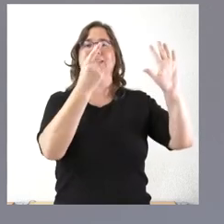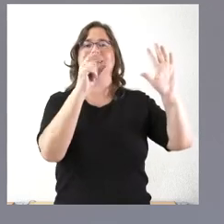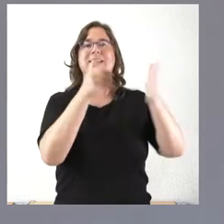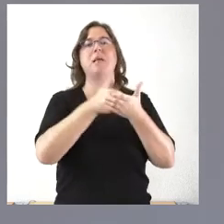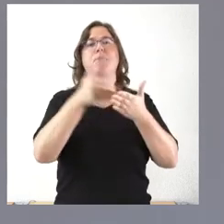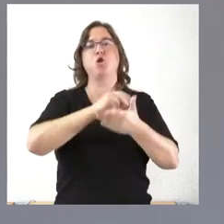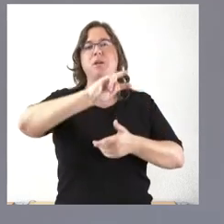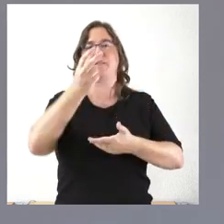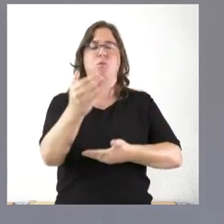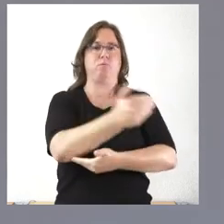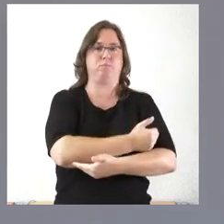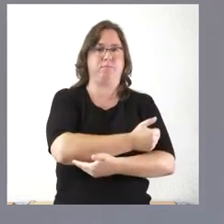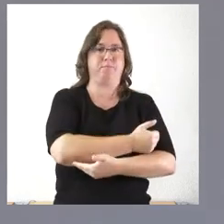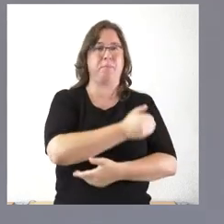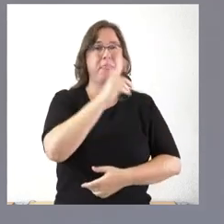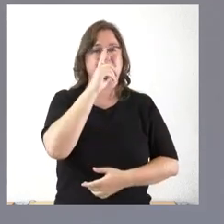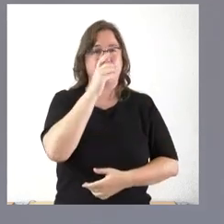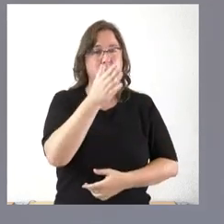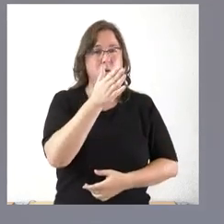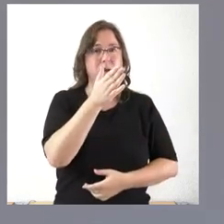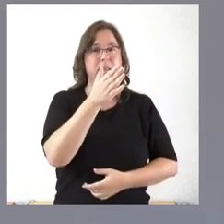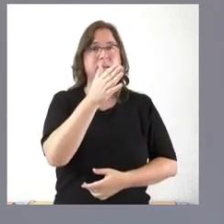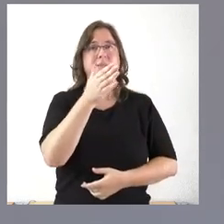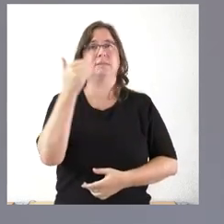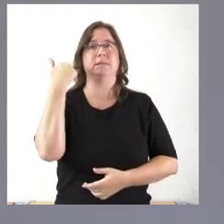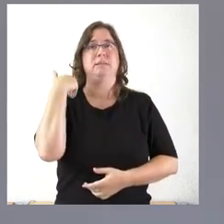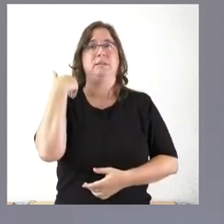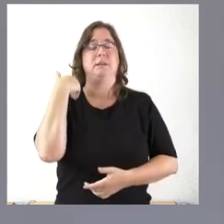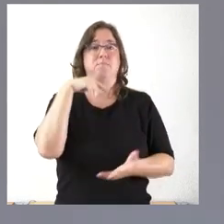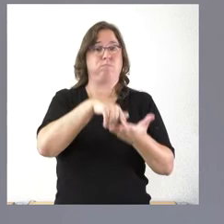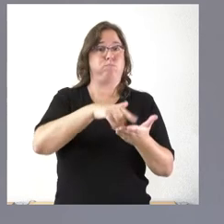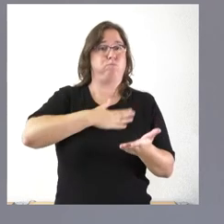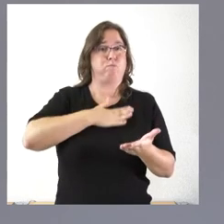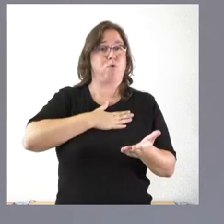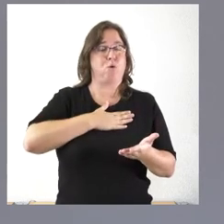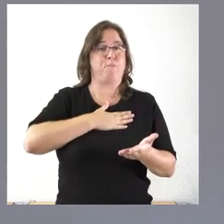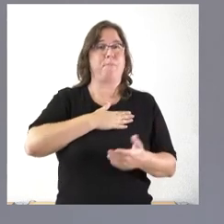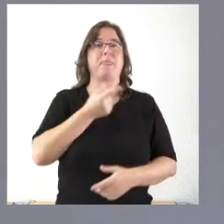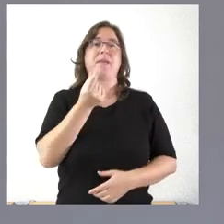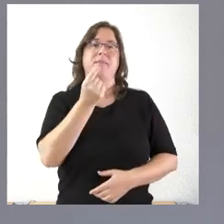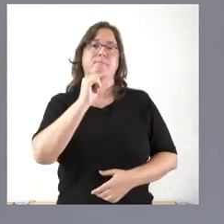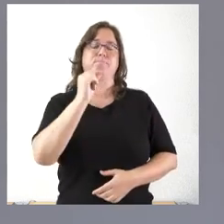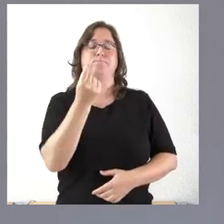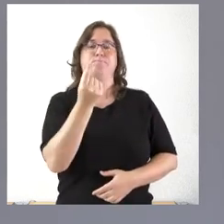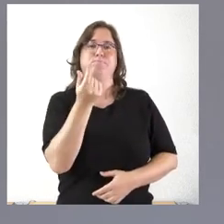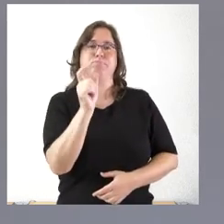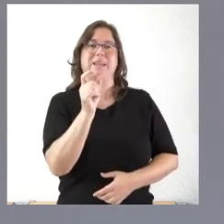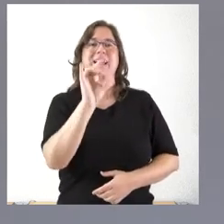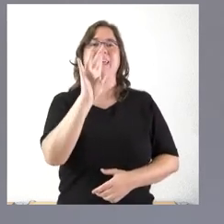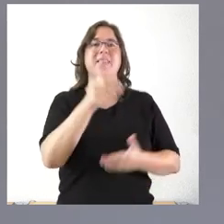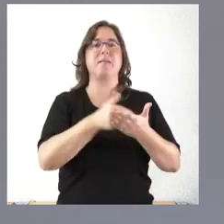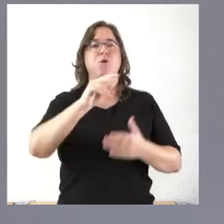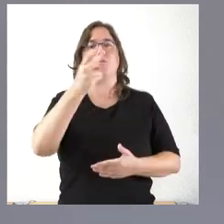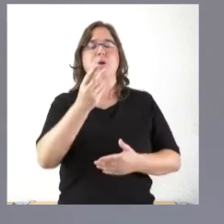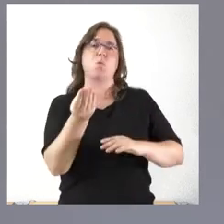euros. Recordarán que entre este tributo propio había una cantidad de 15 millones de euros adicionales